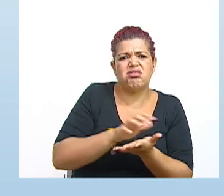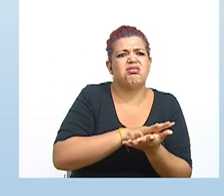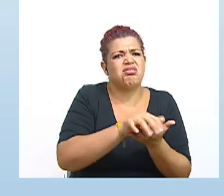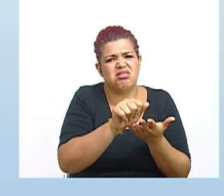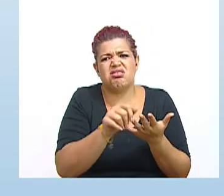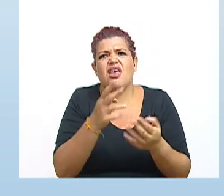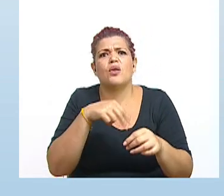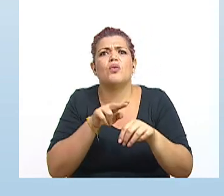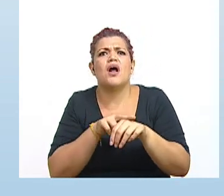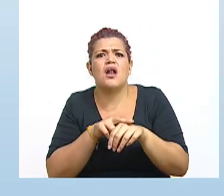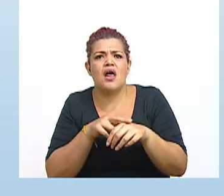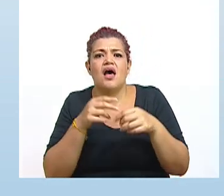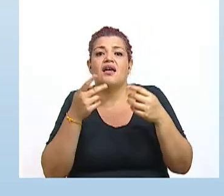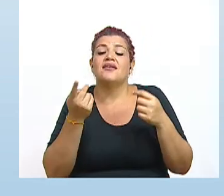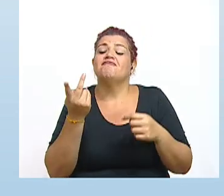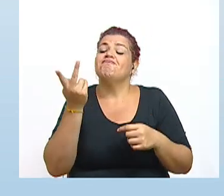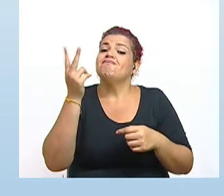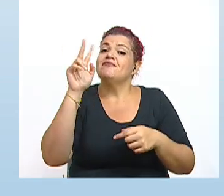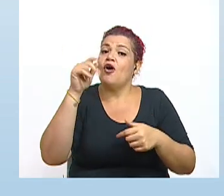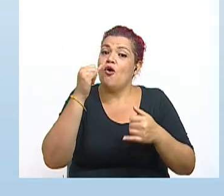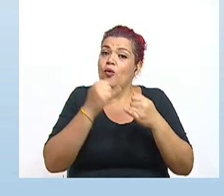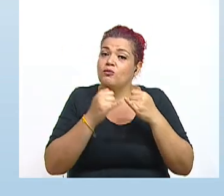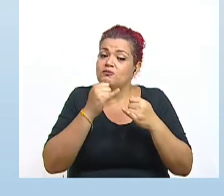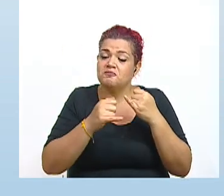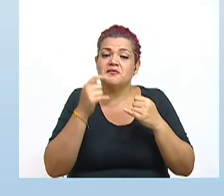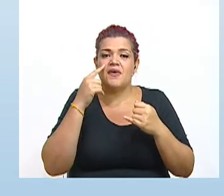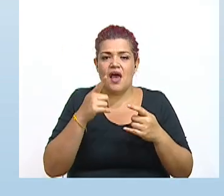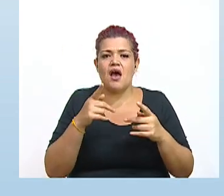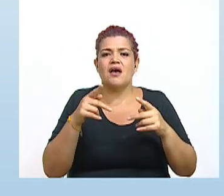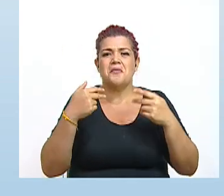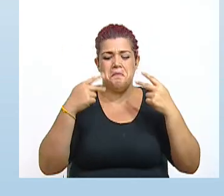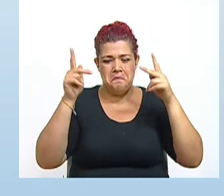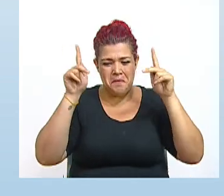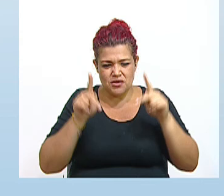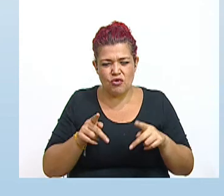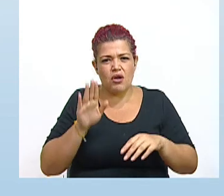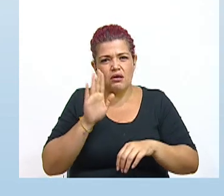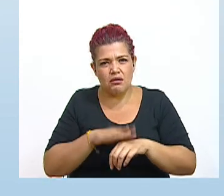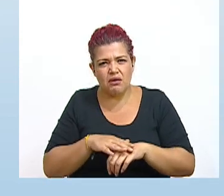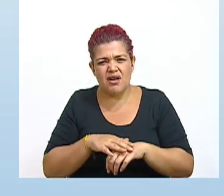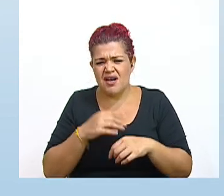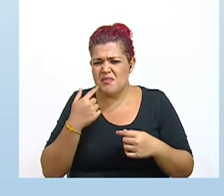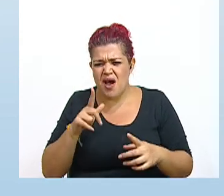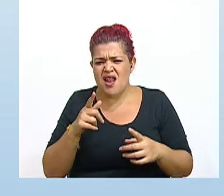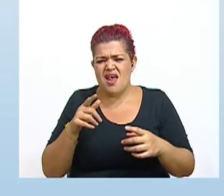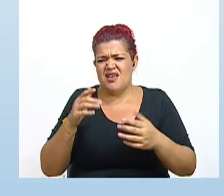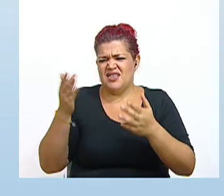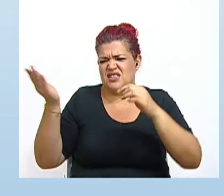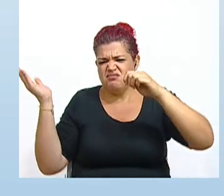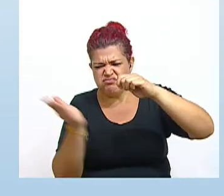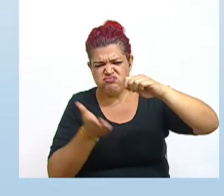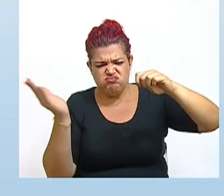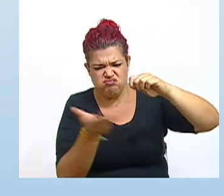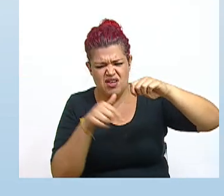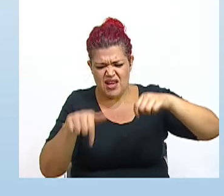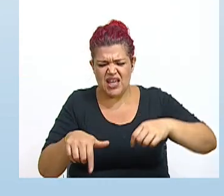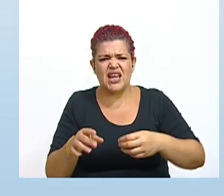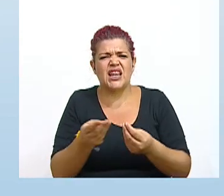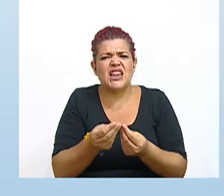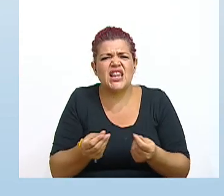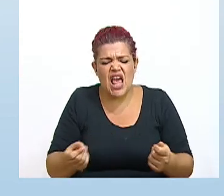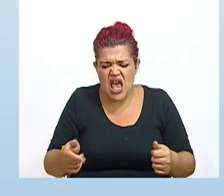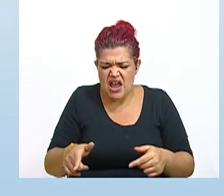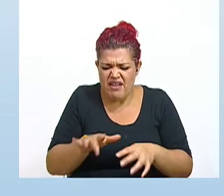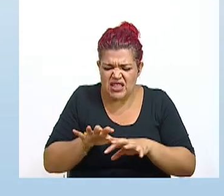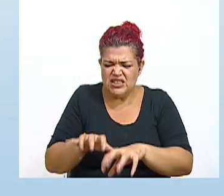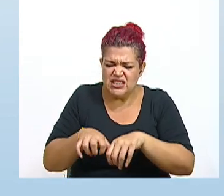finalmente existen las causas humanas, dos en especial: la que tiene que ver con la sobreexplotación y deforestación del suelo, y la que tiene que ver